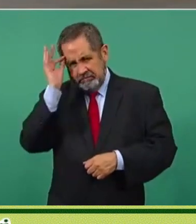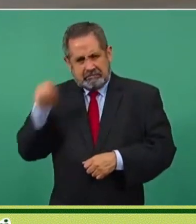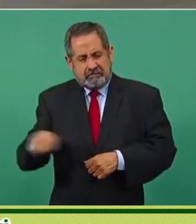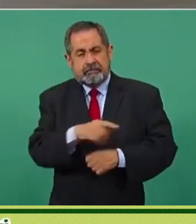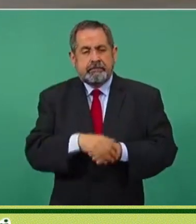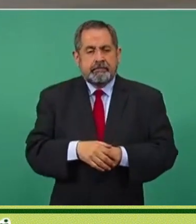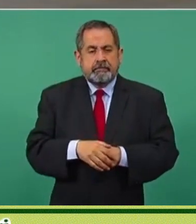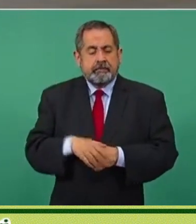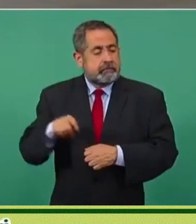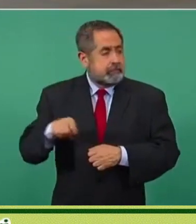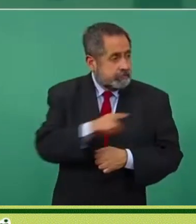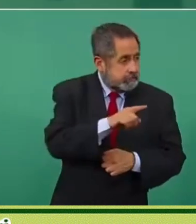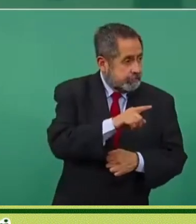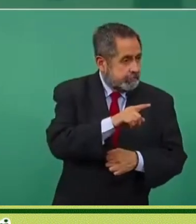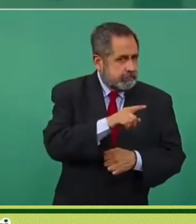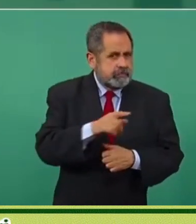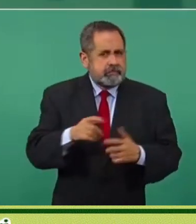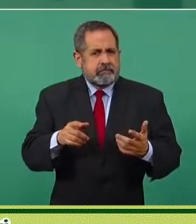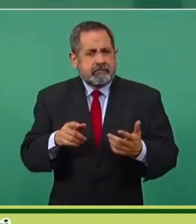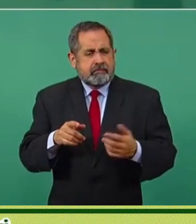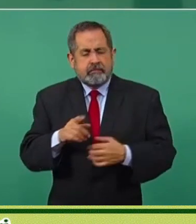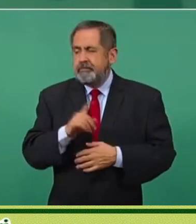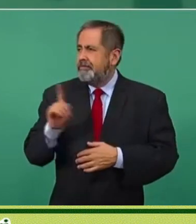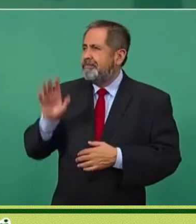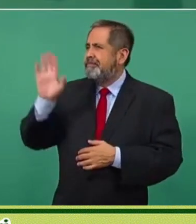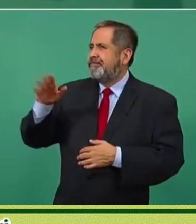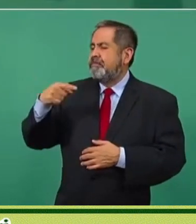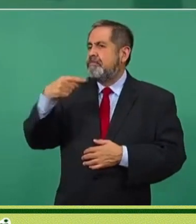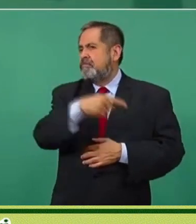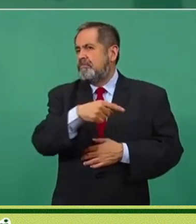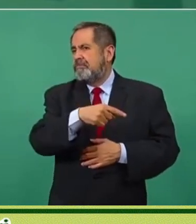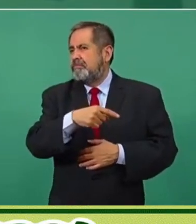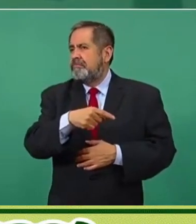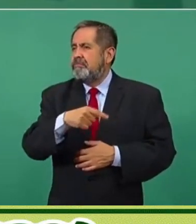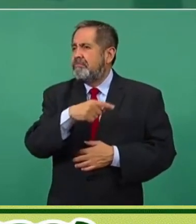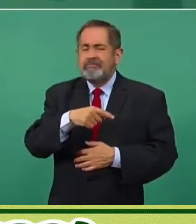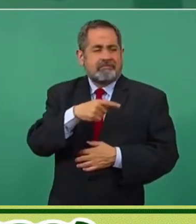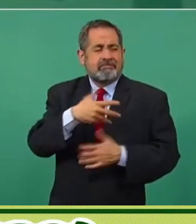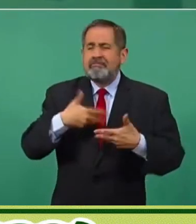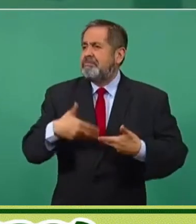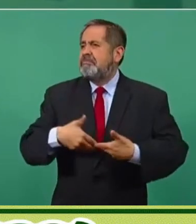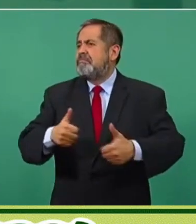Y vienen los ayudantes y le dicen al rey, es que tienen hambre.